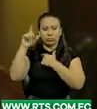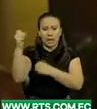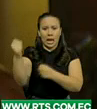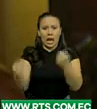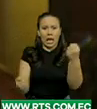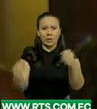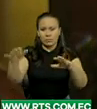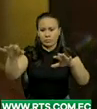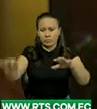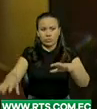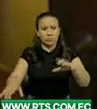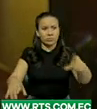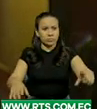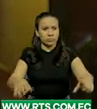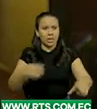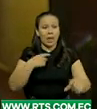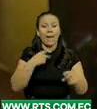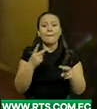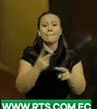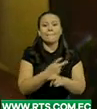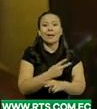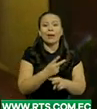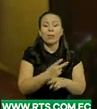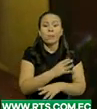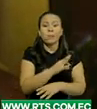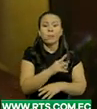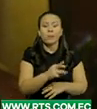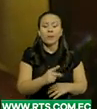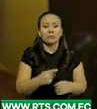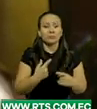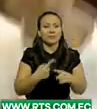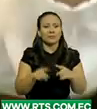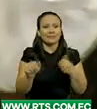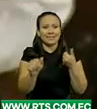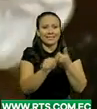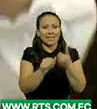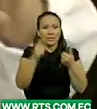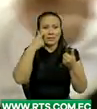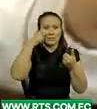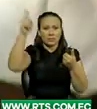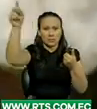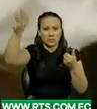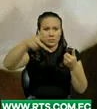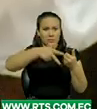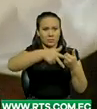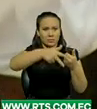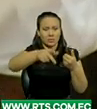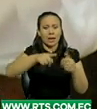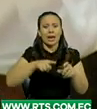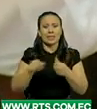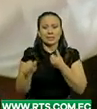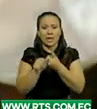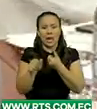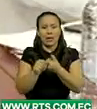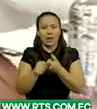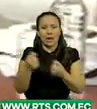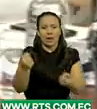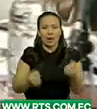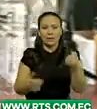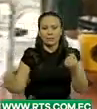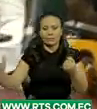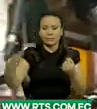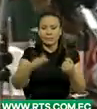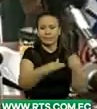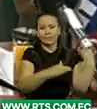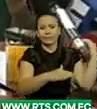vehículo, si se sucede un evento delincuencial cerca de eso, ya sabemos qué vehículos están estacionados cerca. Allí mismo,